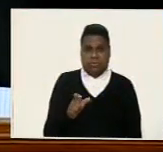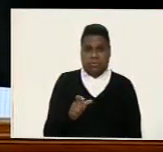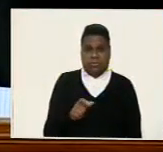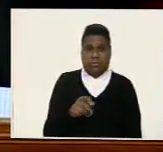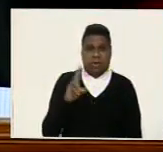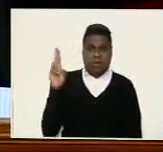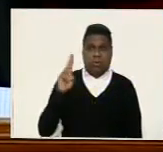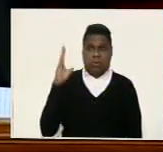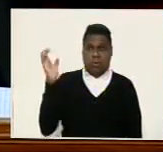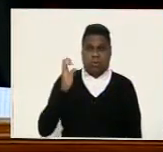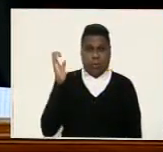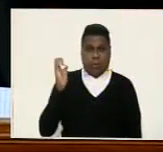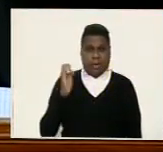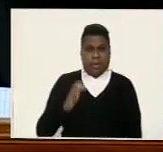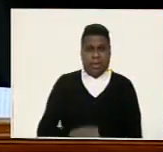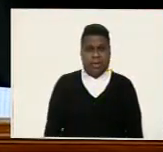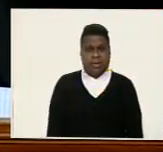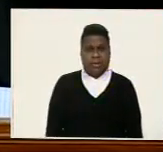que andan por aquí